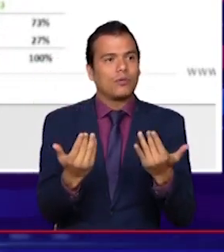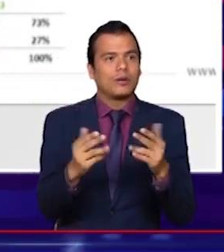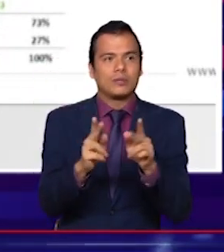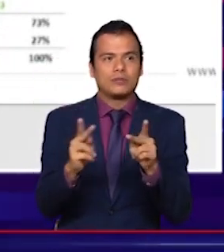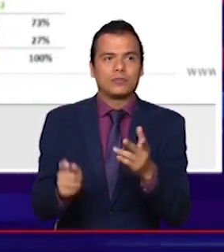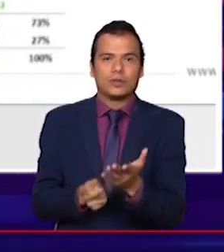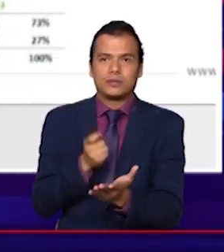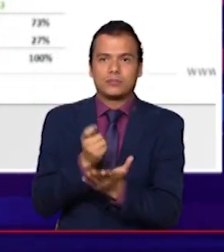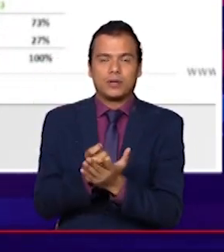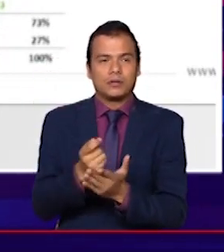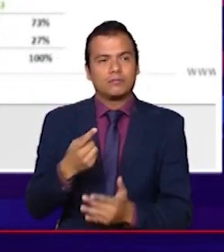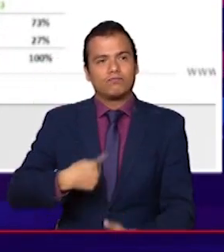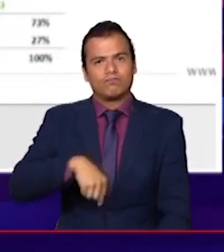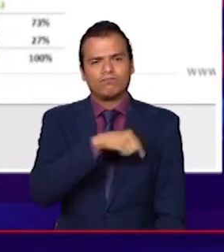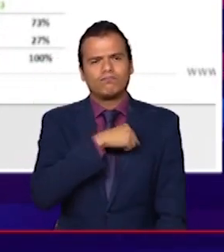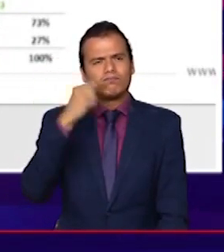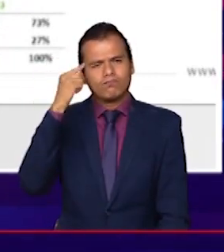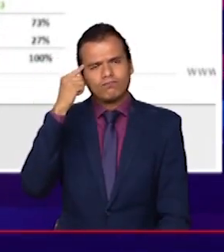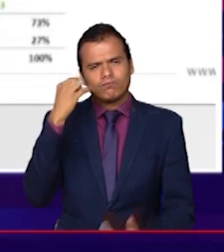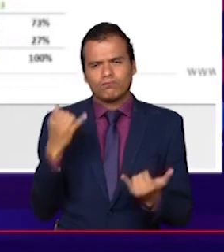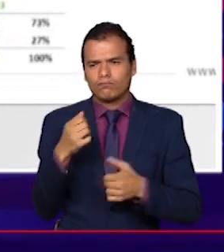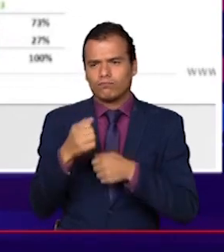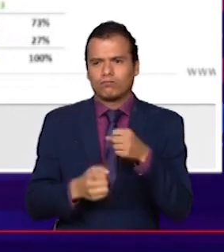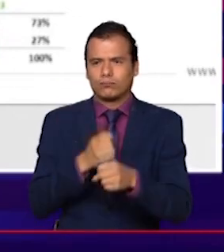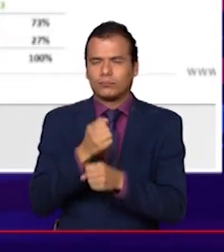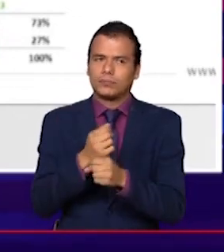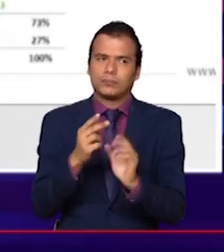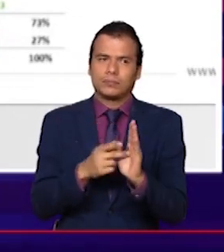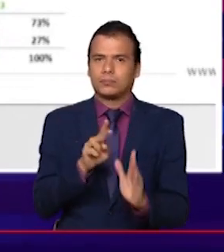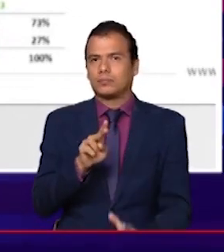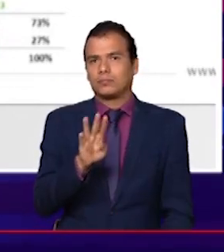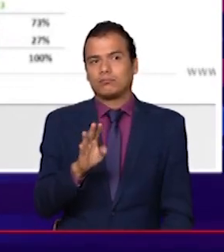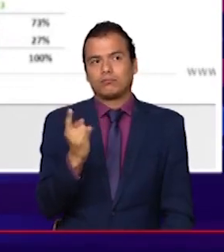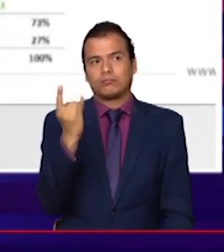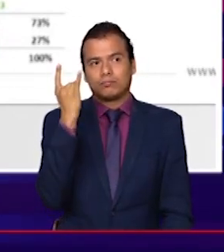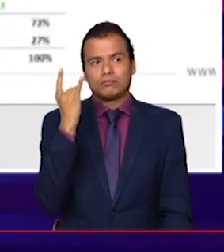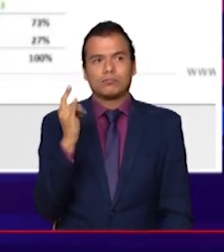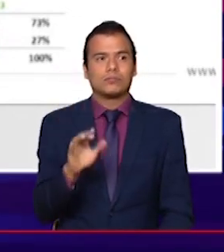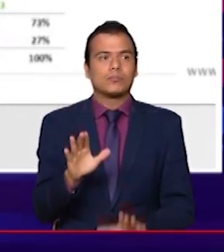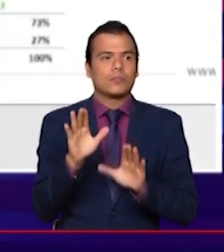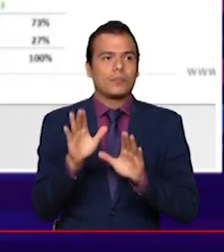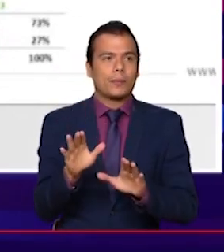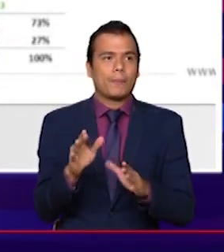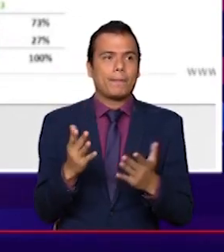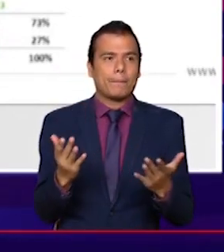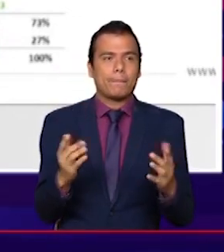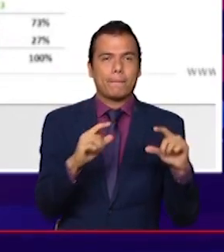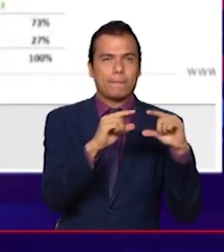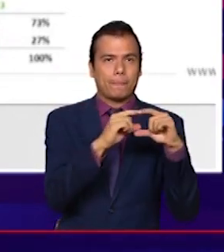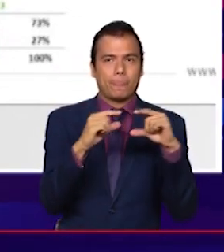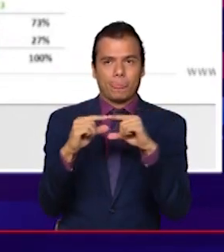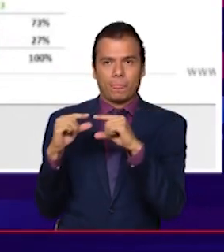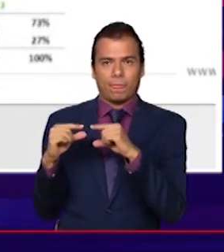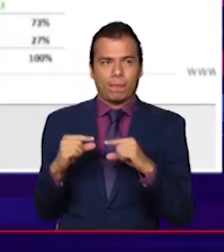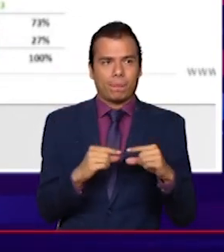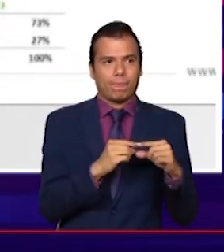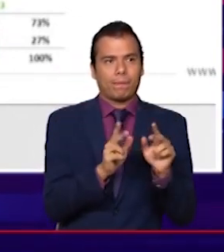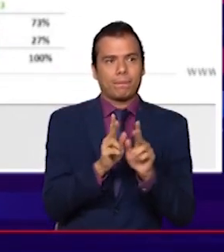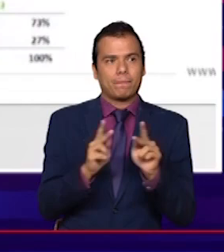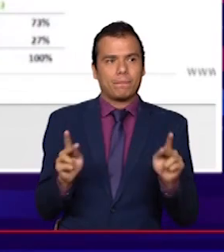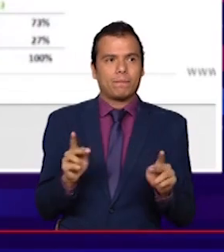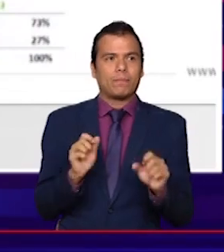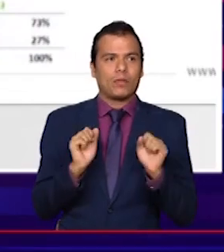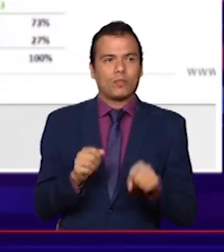pague. Estamos pensando este año en generar, por ejemplo, un recibo de pago con 11 cupones donde la gente pueda pagar